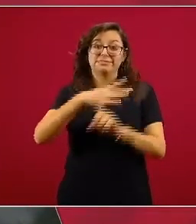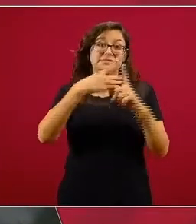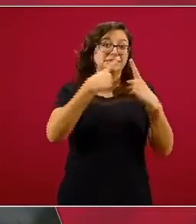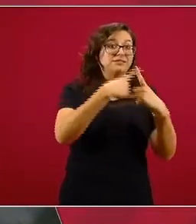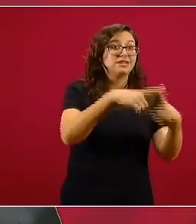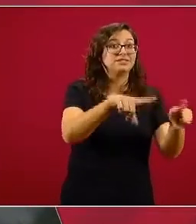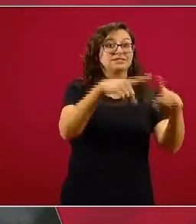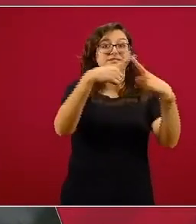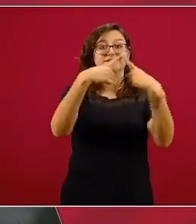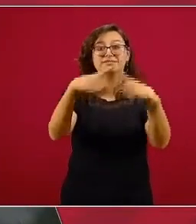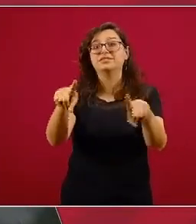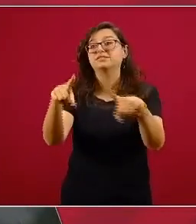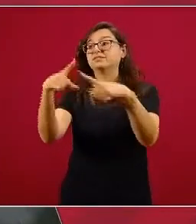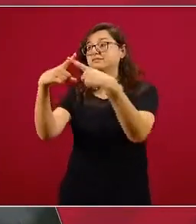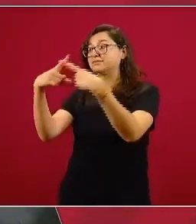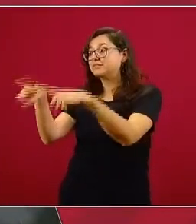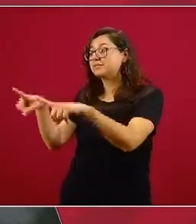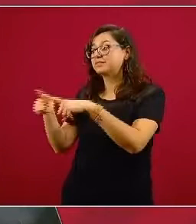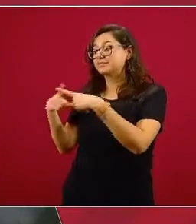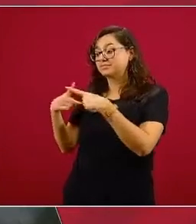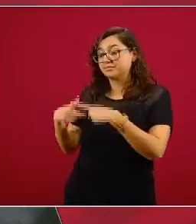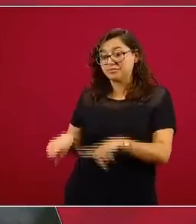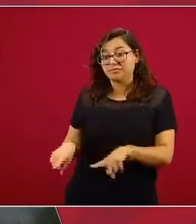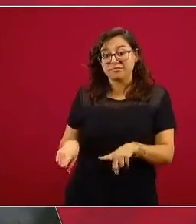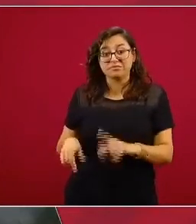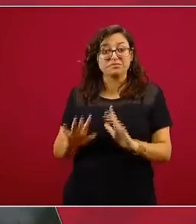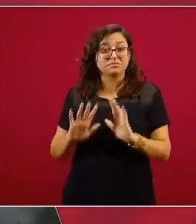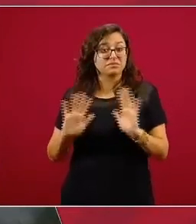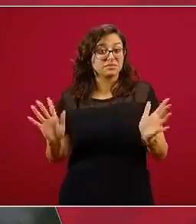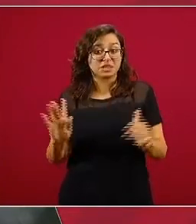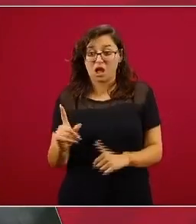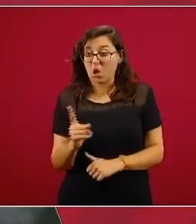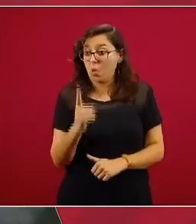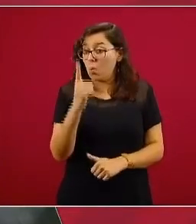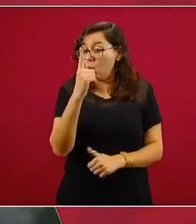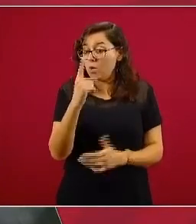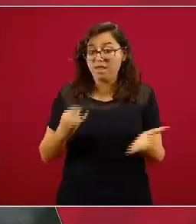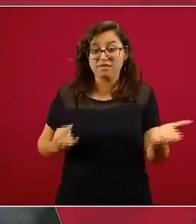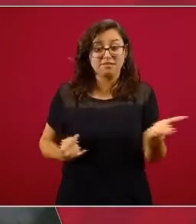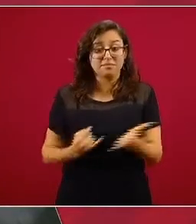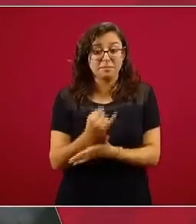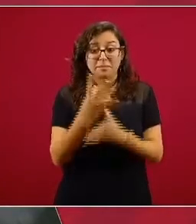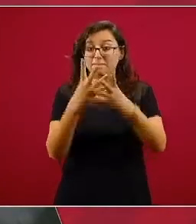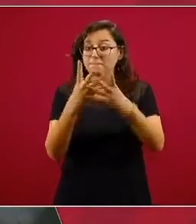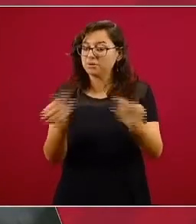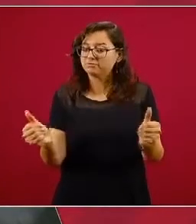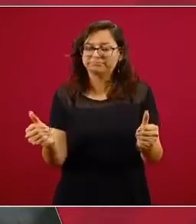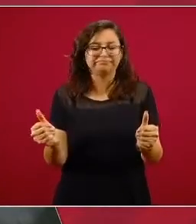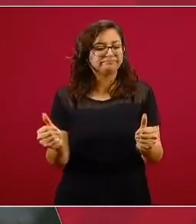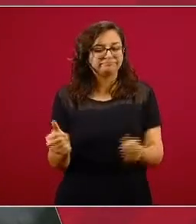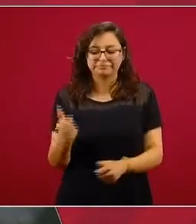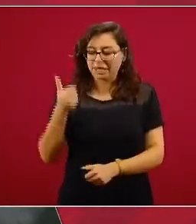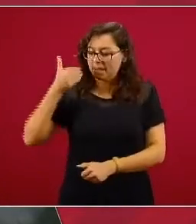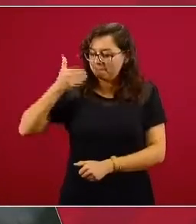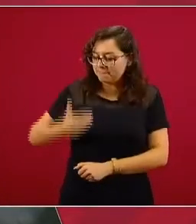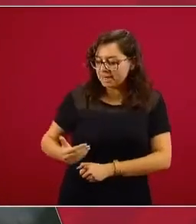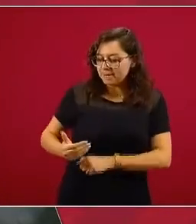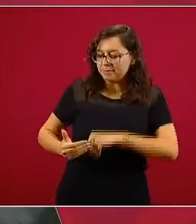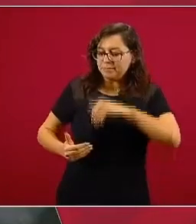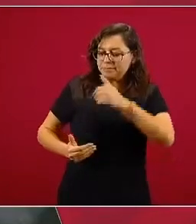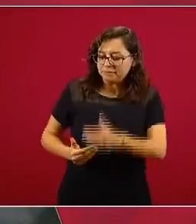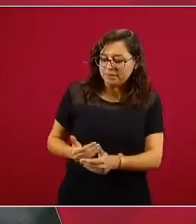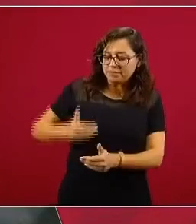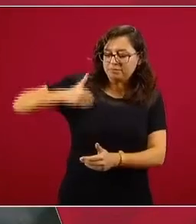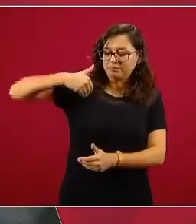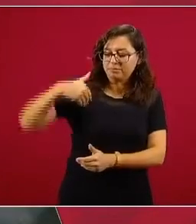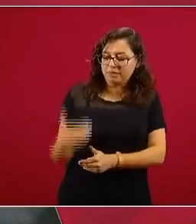diferentes. No hay una solución única permanente, porque en cada etapa, en cada momento, conforme pasa cada